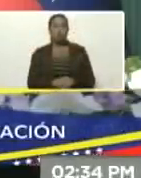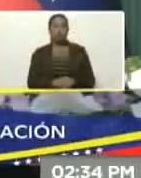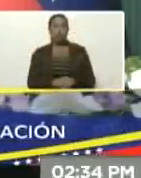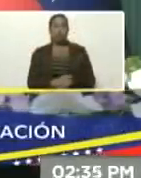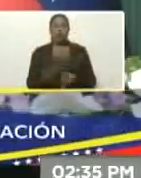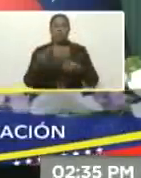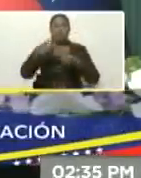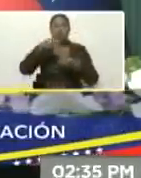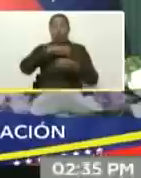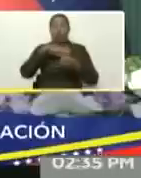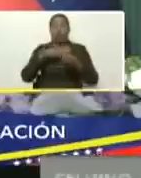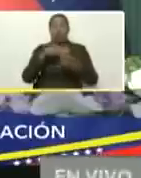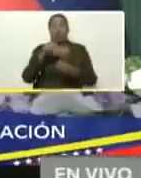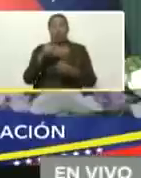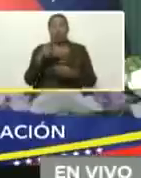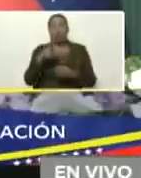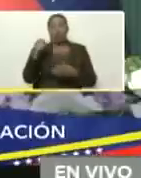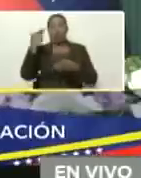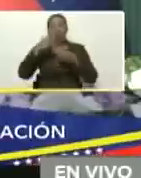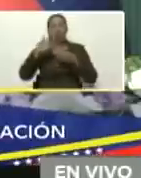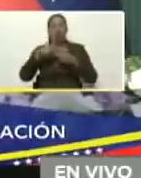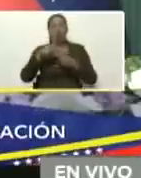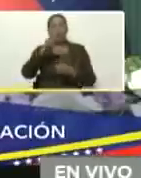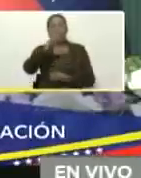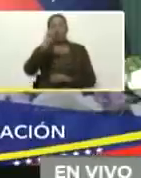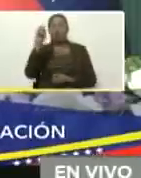Hay petróleo para 200 años en Venezuela.